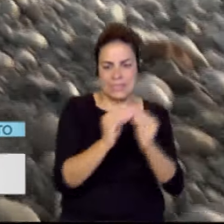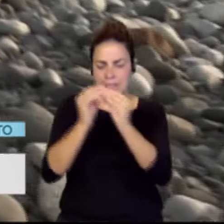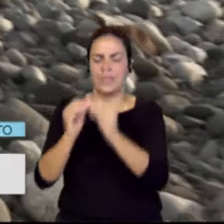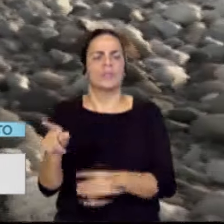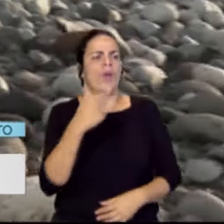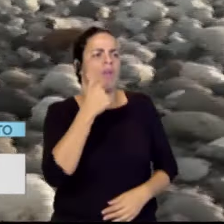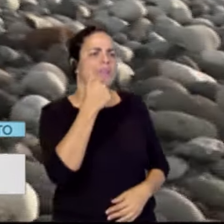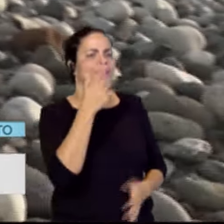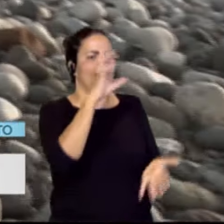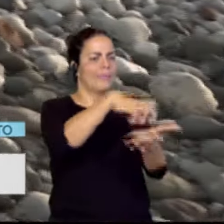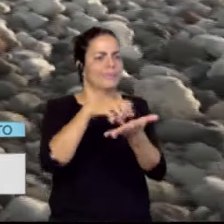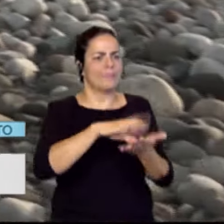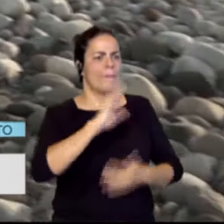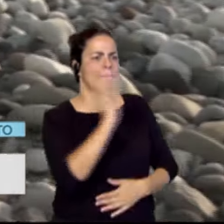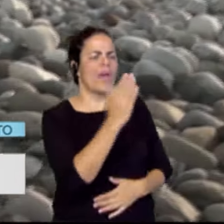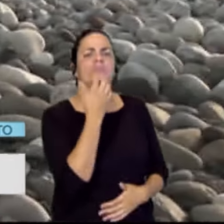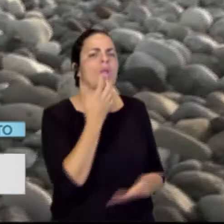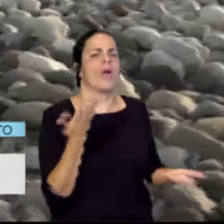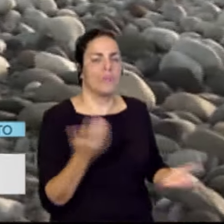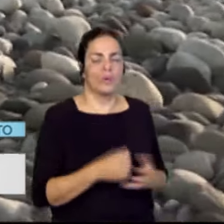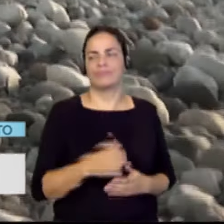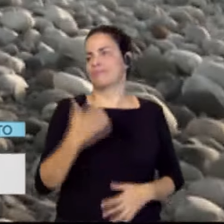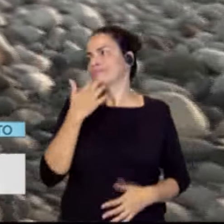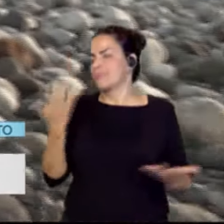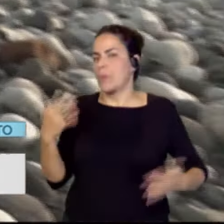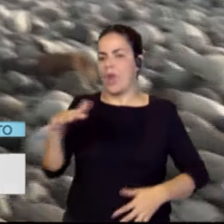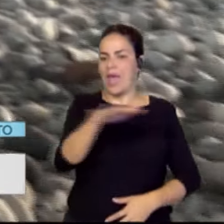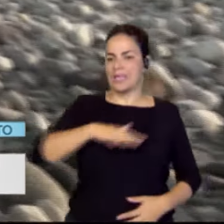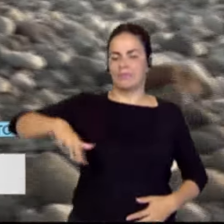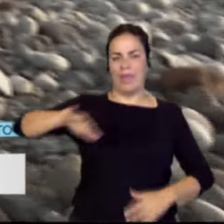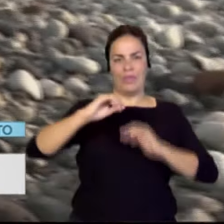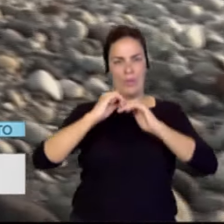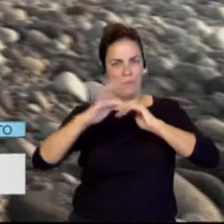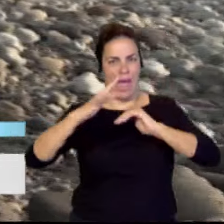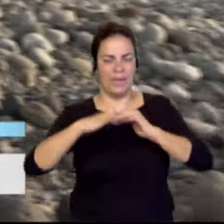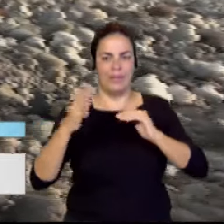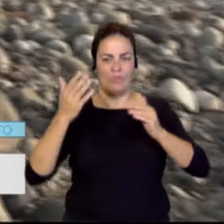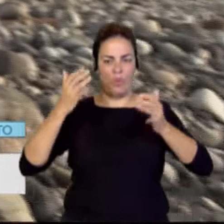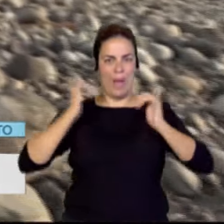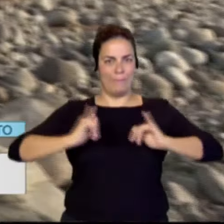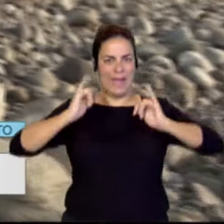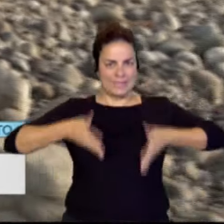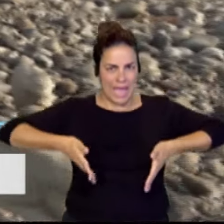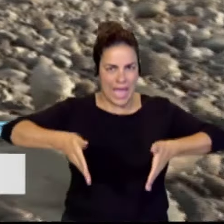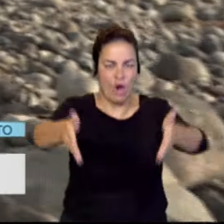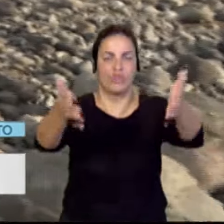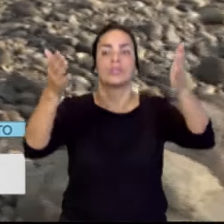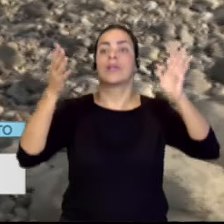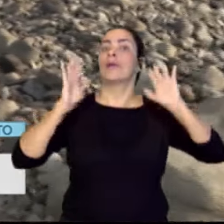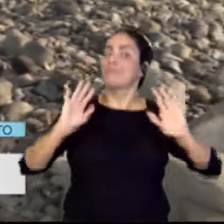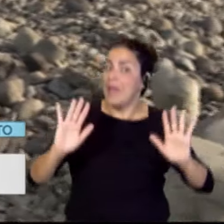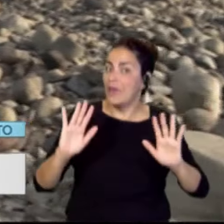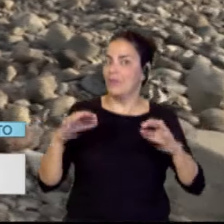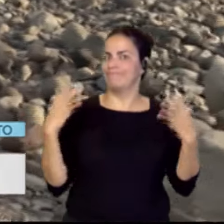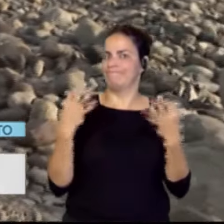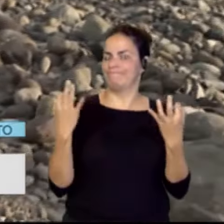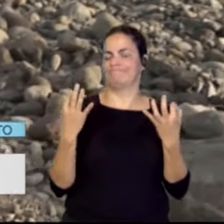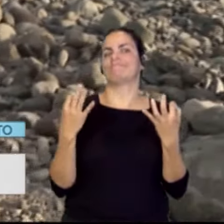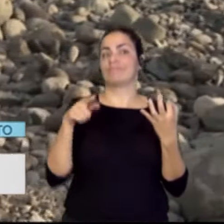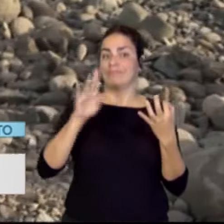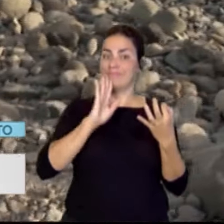alcaldes algunas de ellas pues espacios marítimos eh paseos Pero claro con las características de que esos paseos